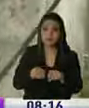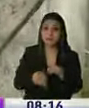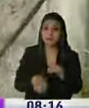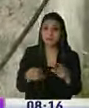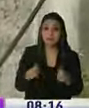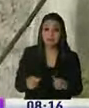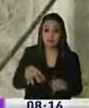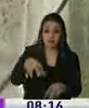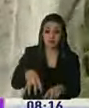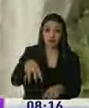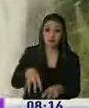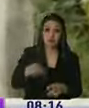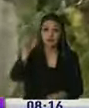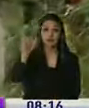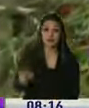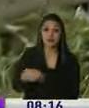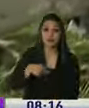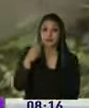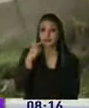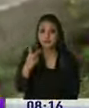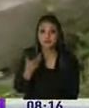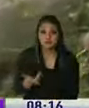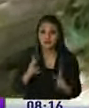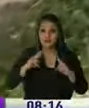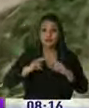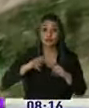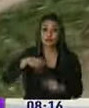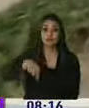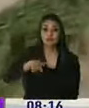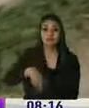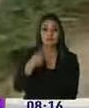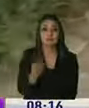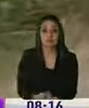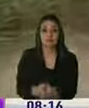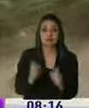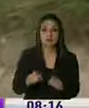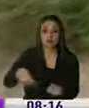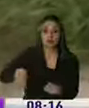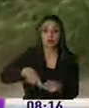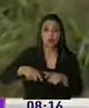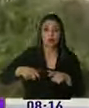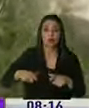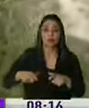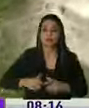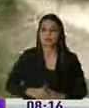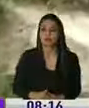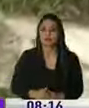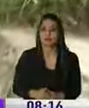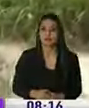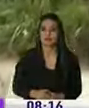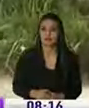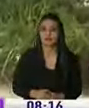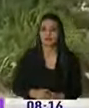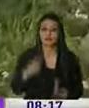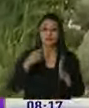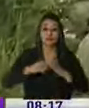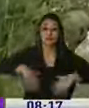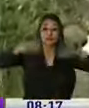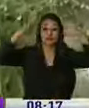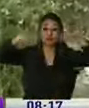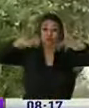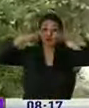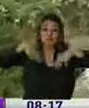también hay un hueco. La persona que no conoce en ese momento se puede caer también en estas circunstancias. Dicen también que cuando llueve y la